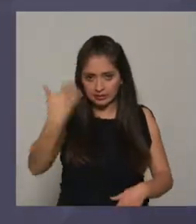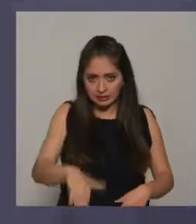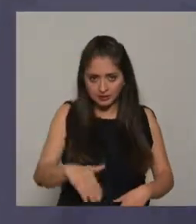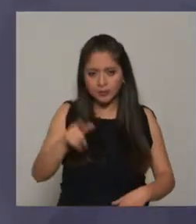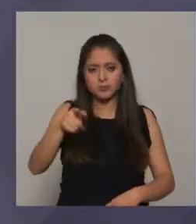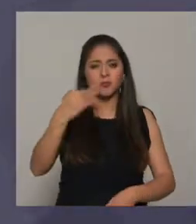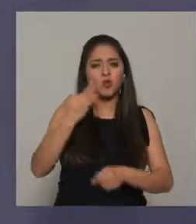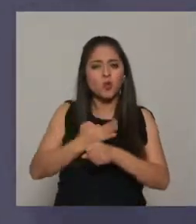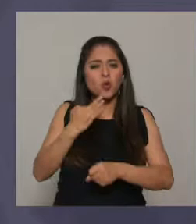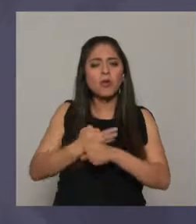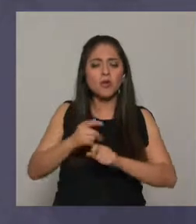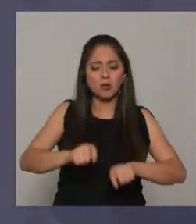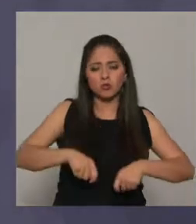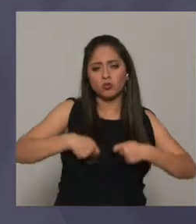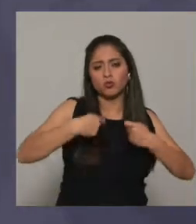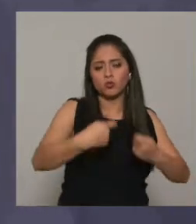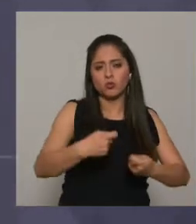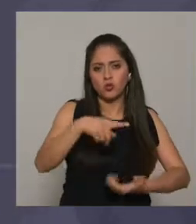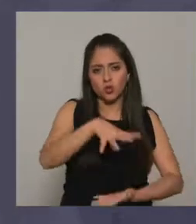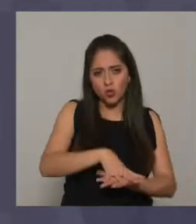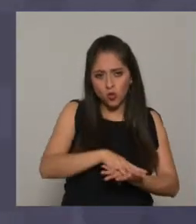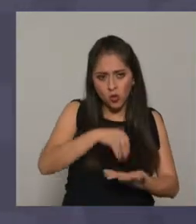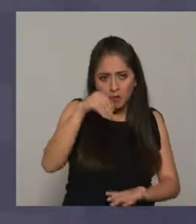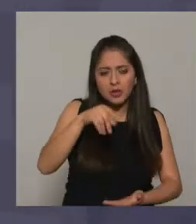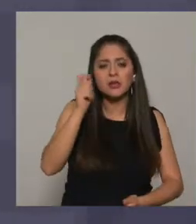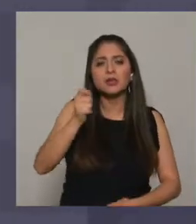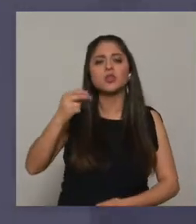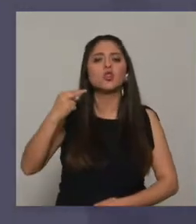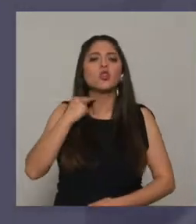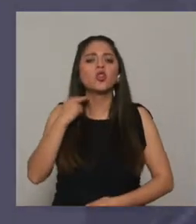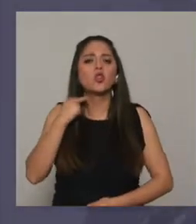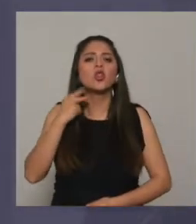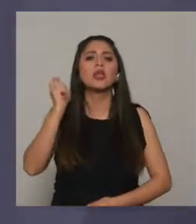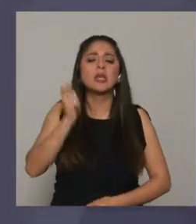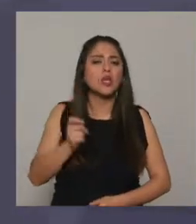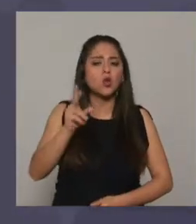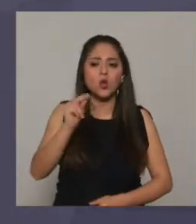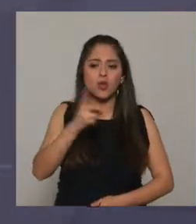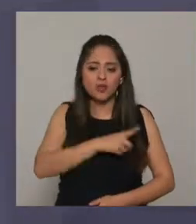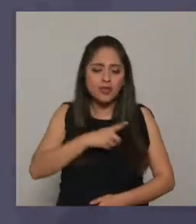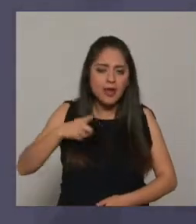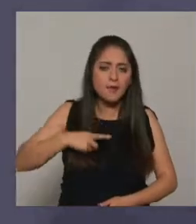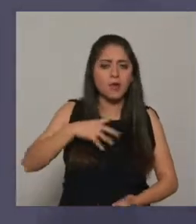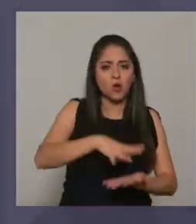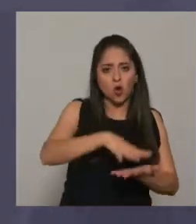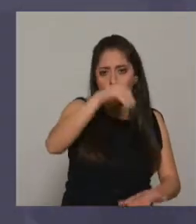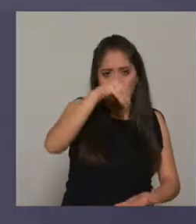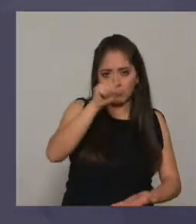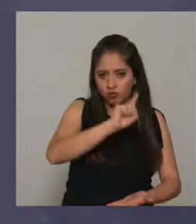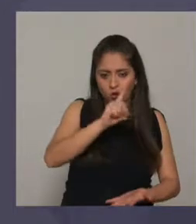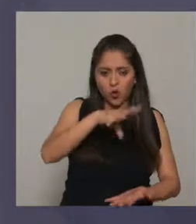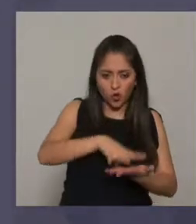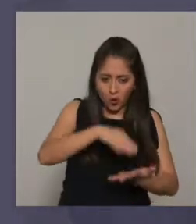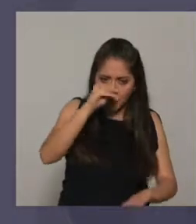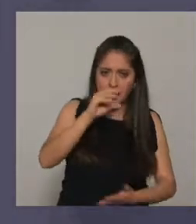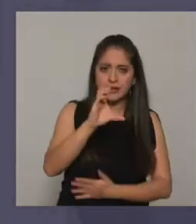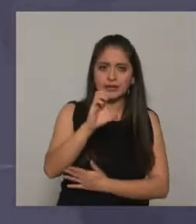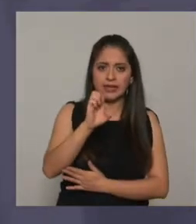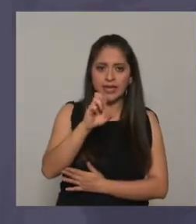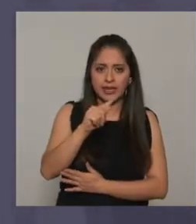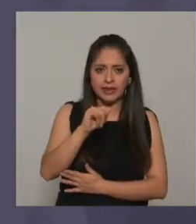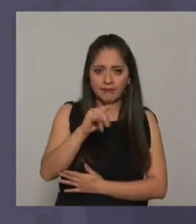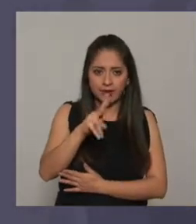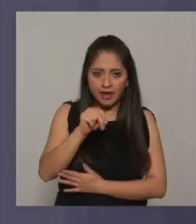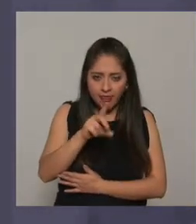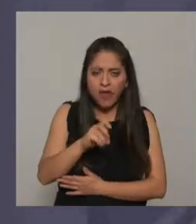me podrás llevar una copia. Lo ideal es que los notarios no trabajemos con copias, sino más bien copias certificadas u originales. Sí, claro.